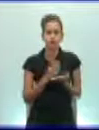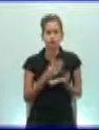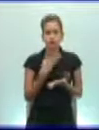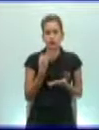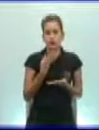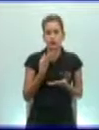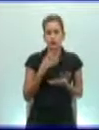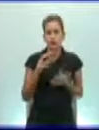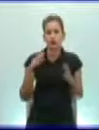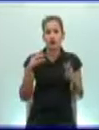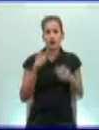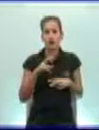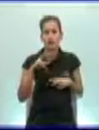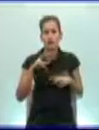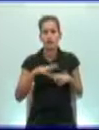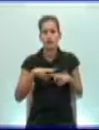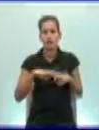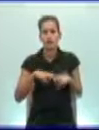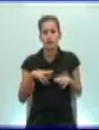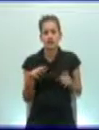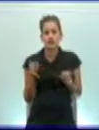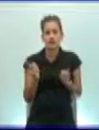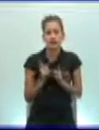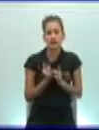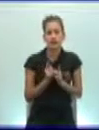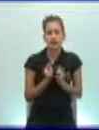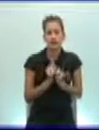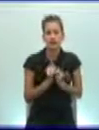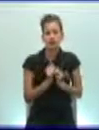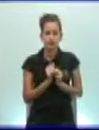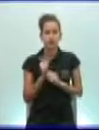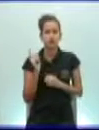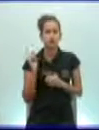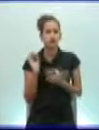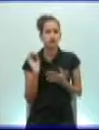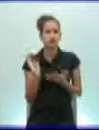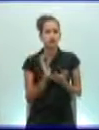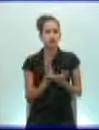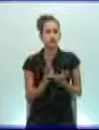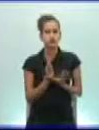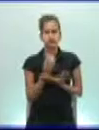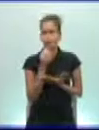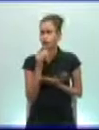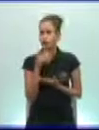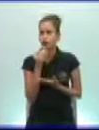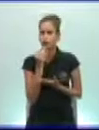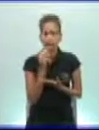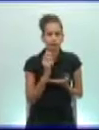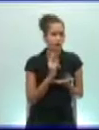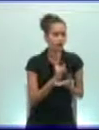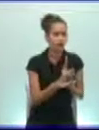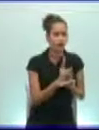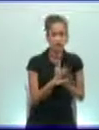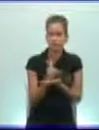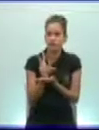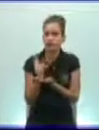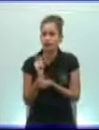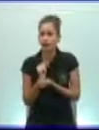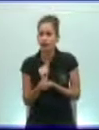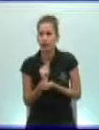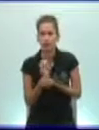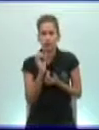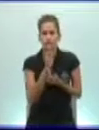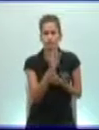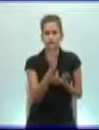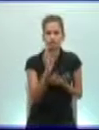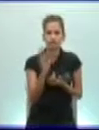chiquita, libro que le estamos sugiriendo para cuando una vez podamos estar visitando las bibliotecas, cuando podamos salir a comprar